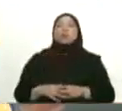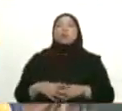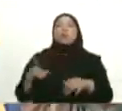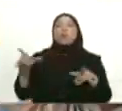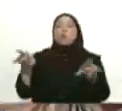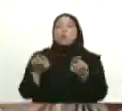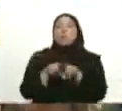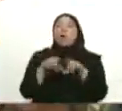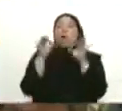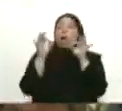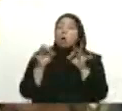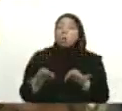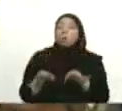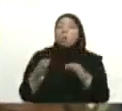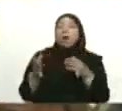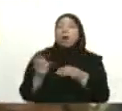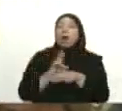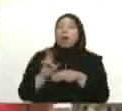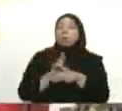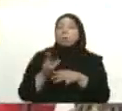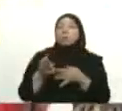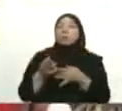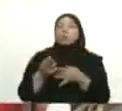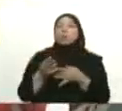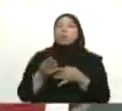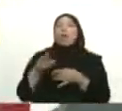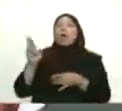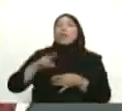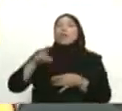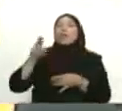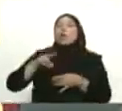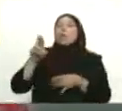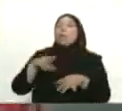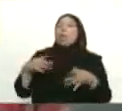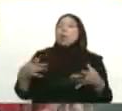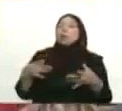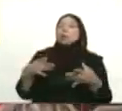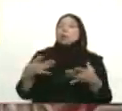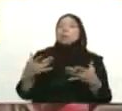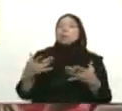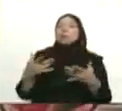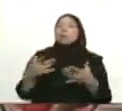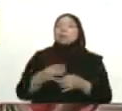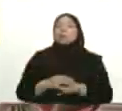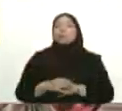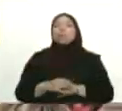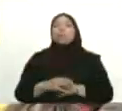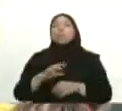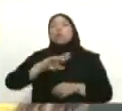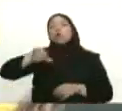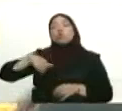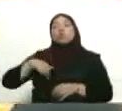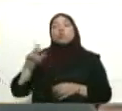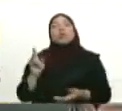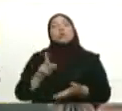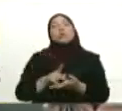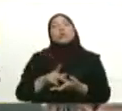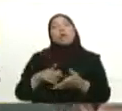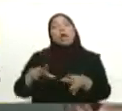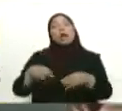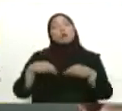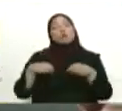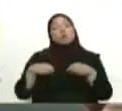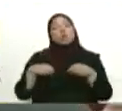automático verdad eso no hay que estar sacándolo en ningún lado ahora venir nosotros para acá a